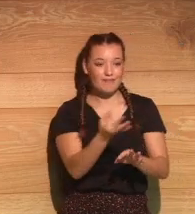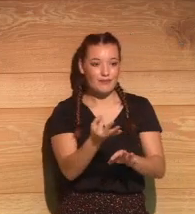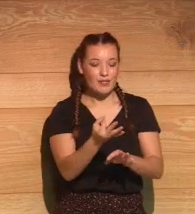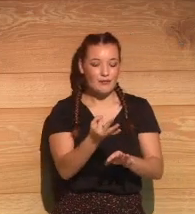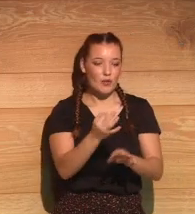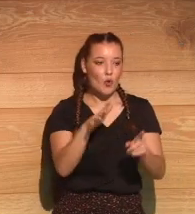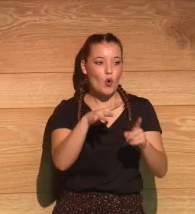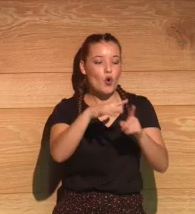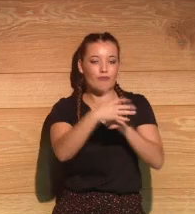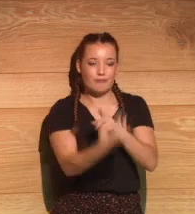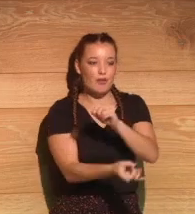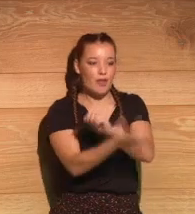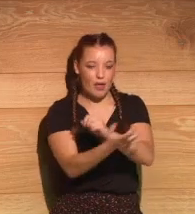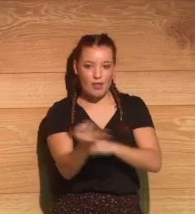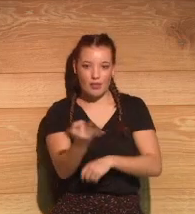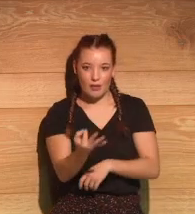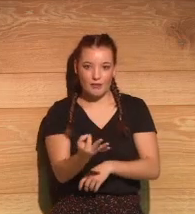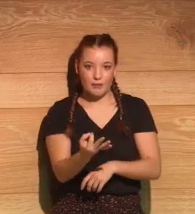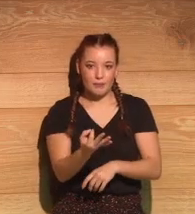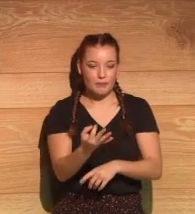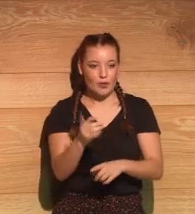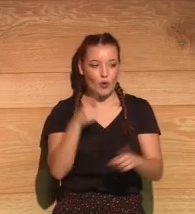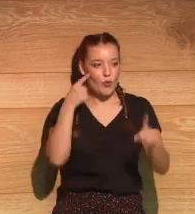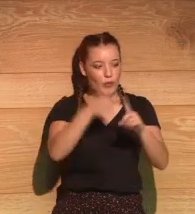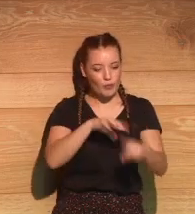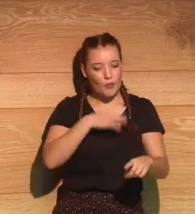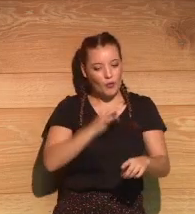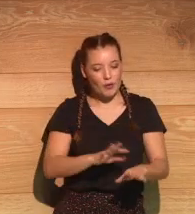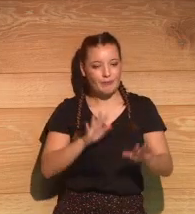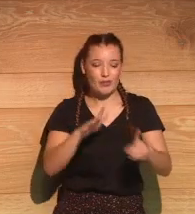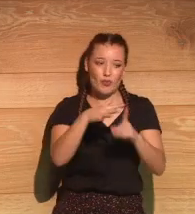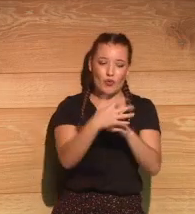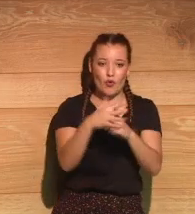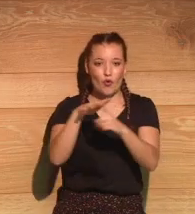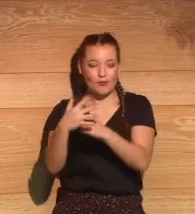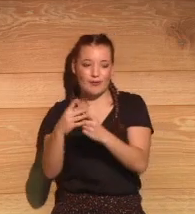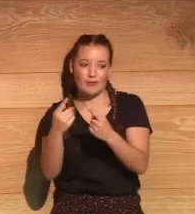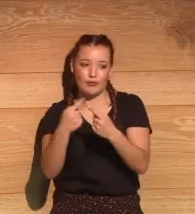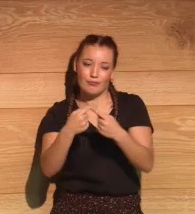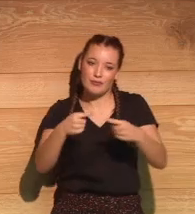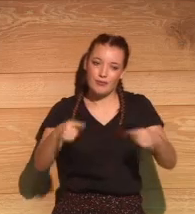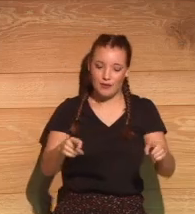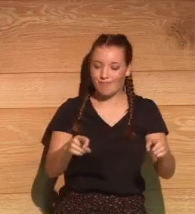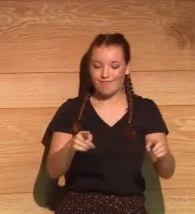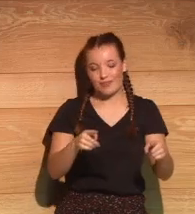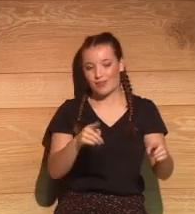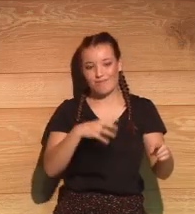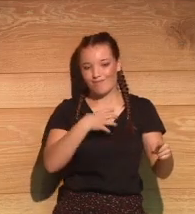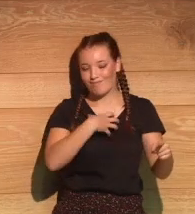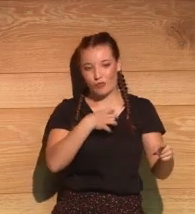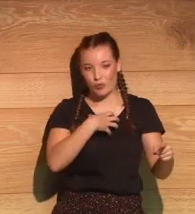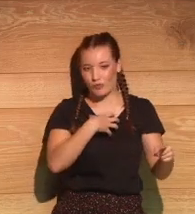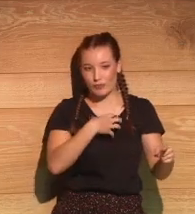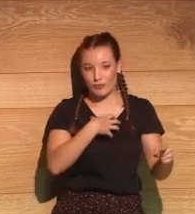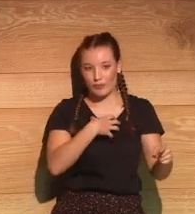los contextos donde eso sea posible, y muchas veces en contextos desiguales no lo es, ¿no? Pero ojalá